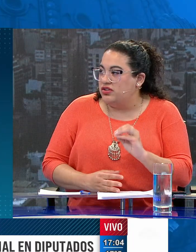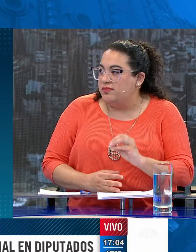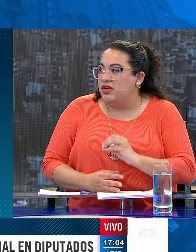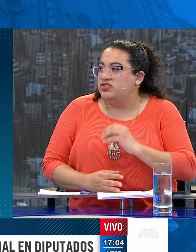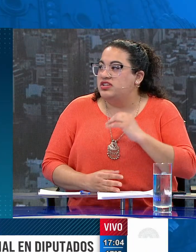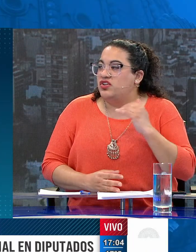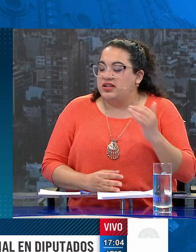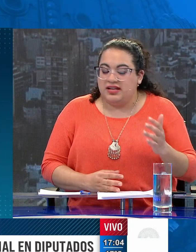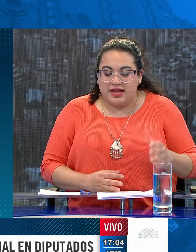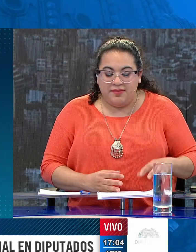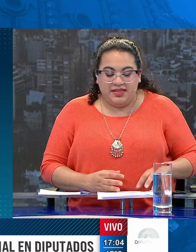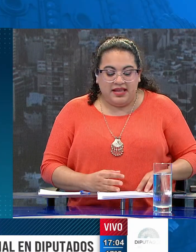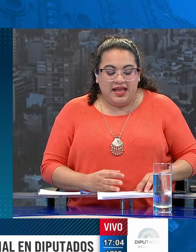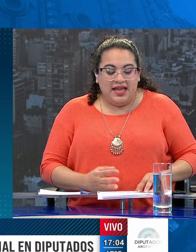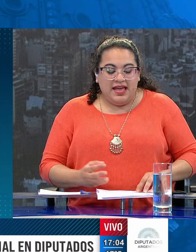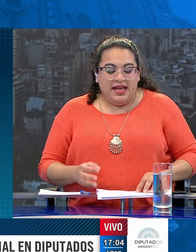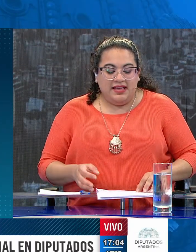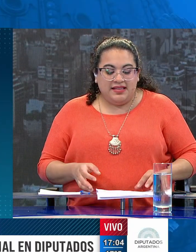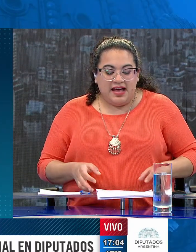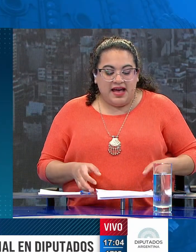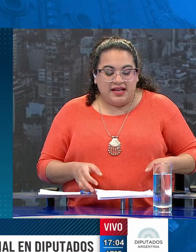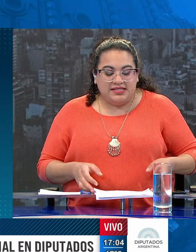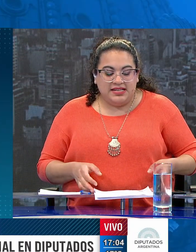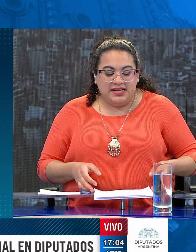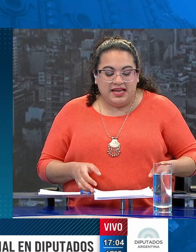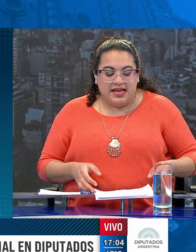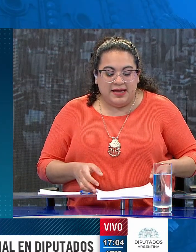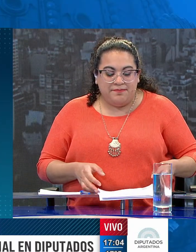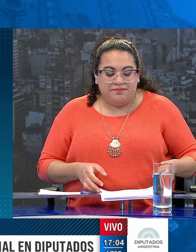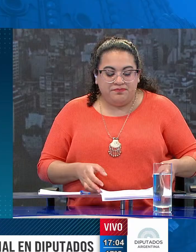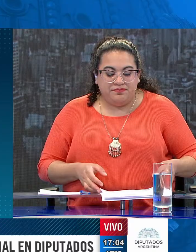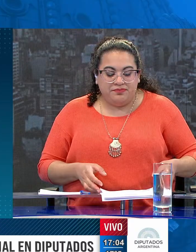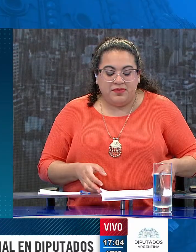proyectos contemplados, sino directamente están allí